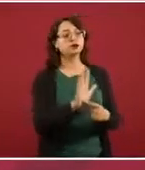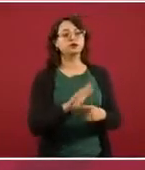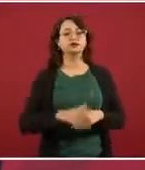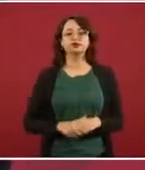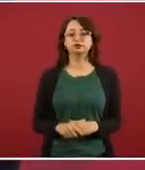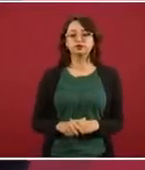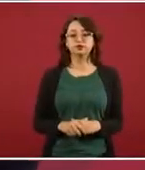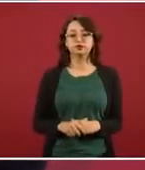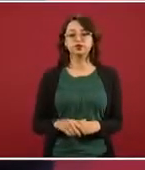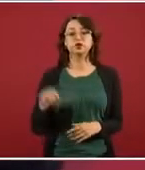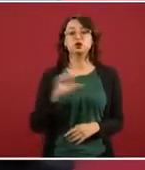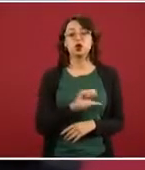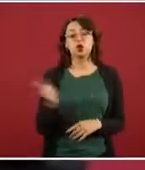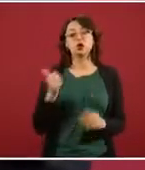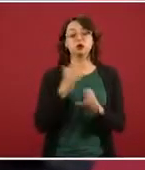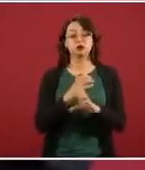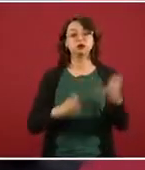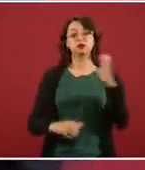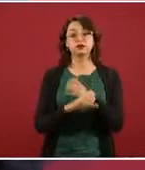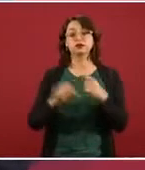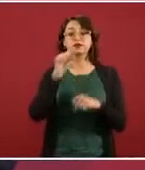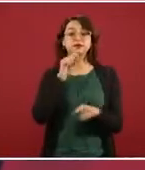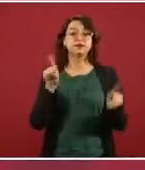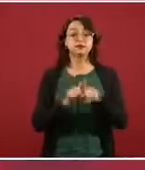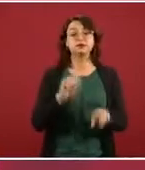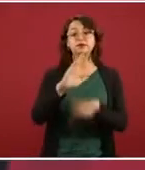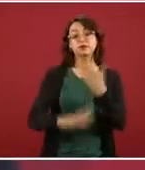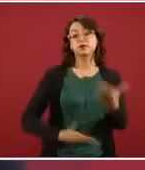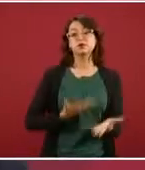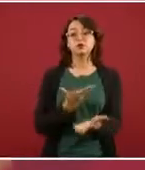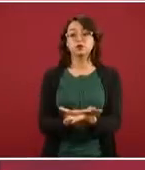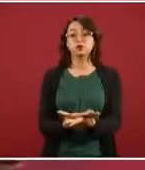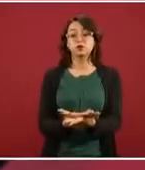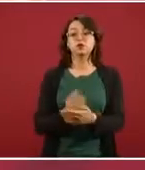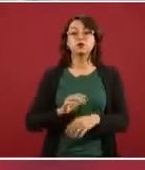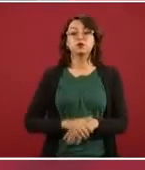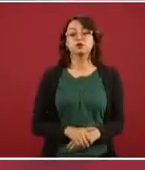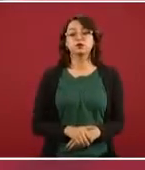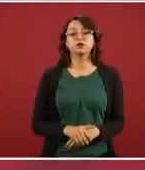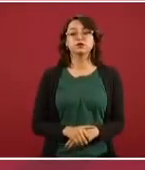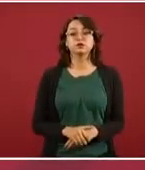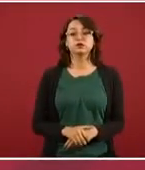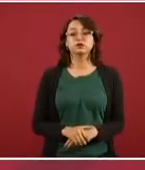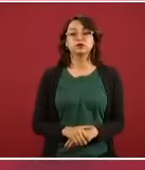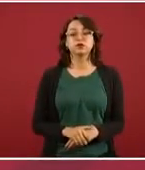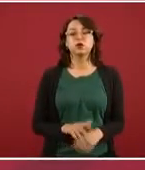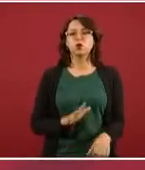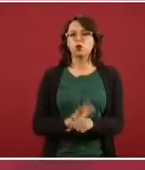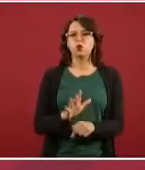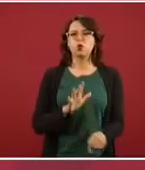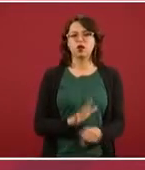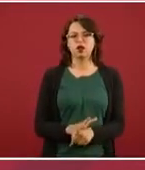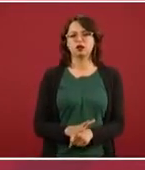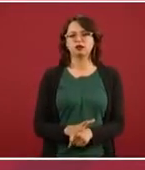Otra cosa que están planteando es que pueda haber